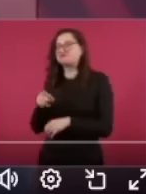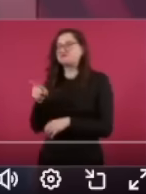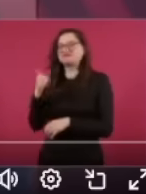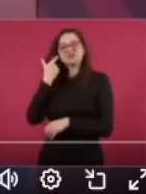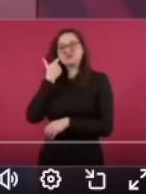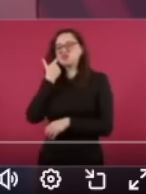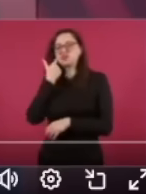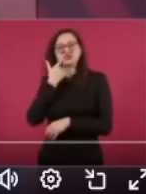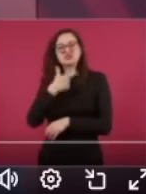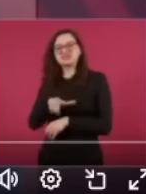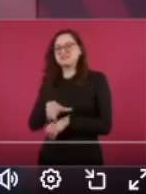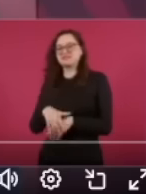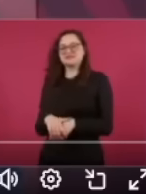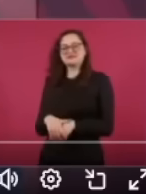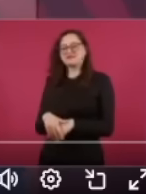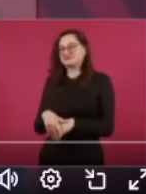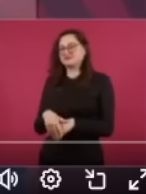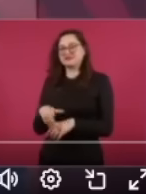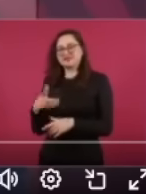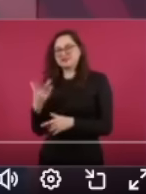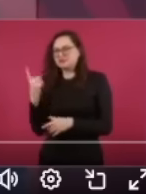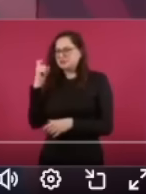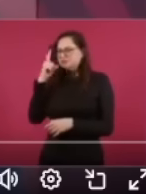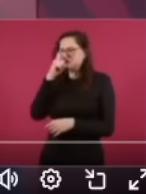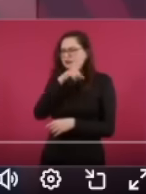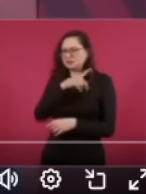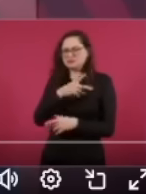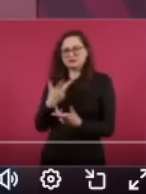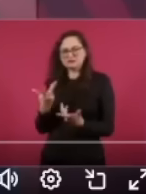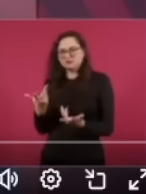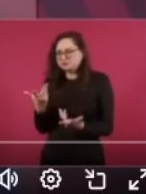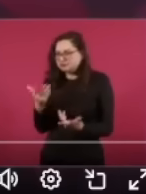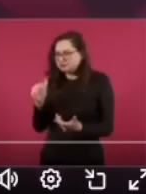que teníamos entonces sobre todo al